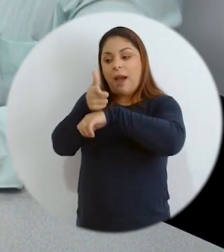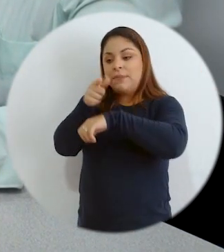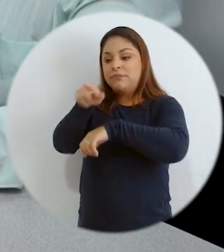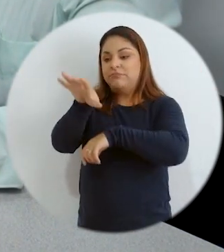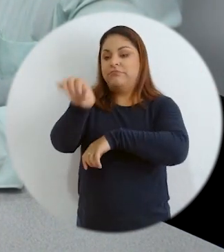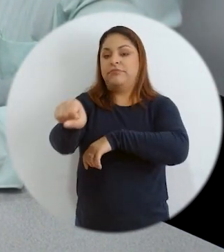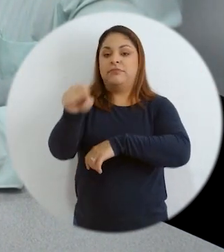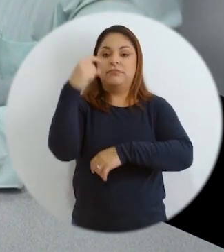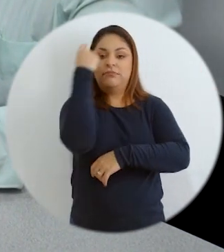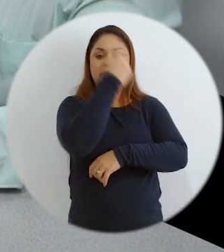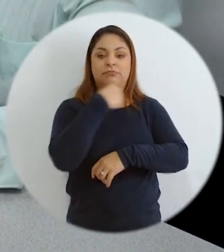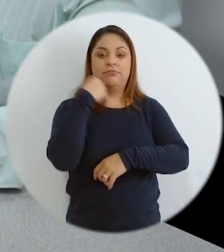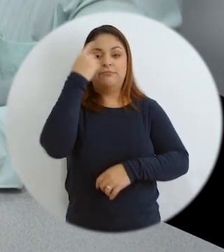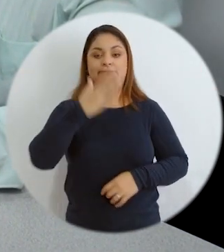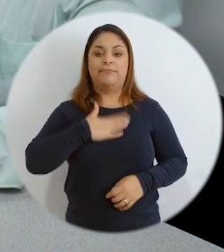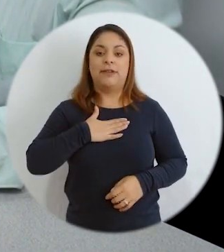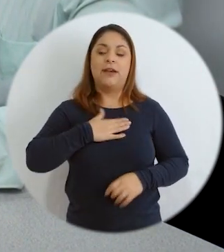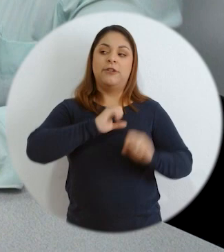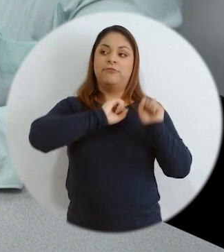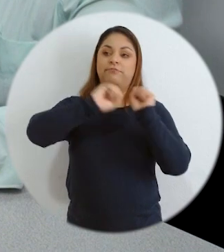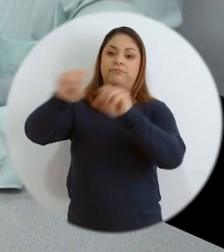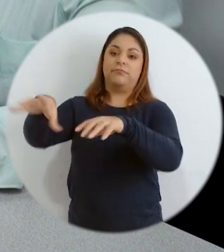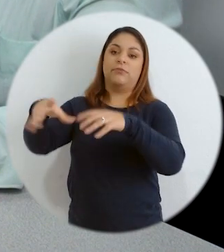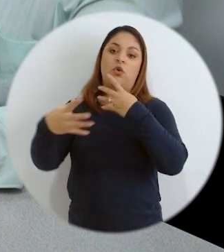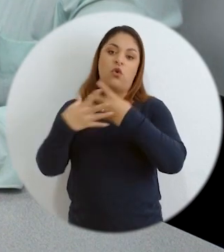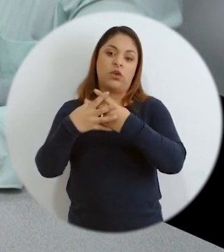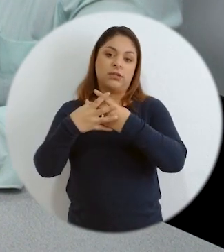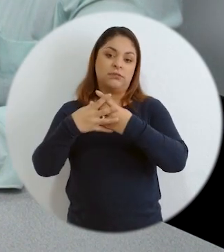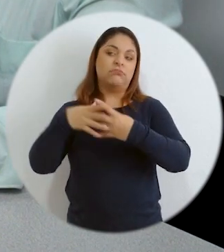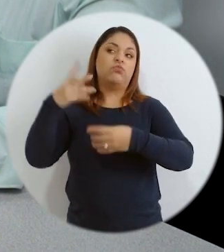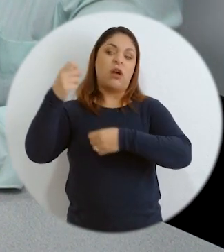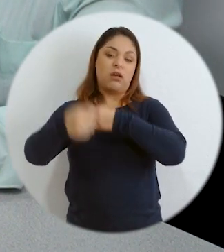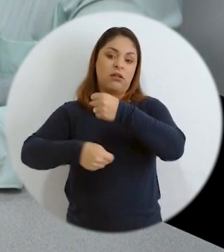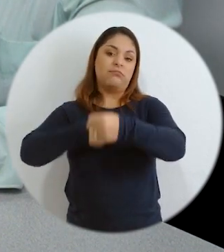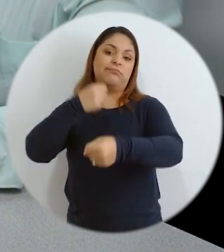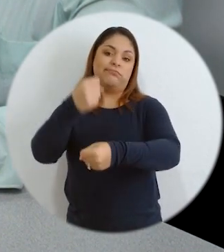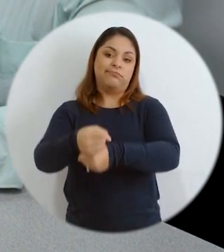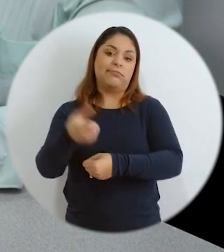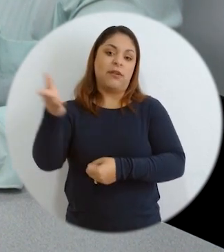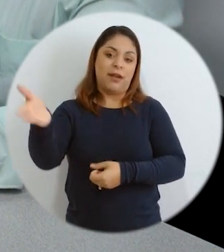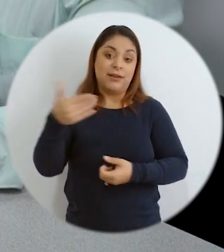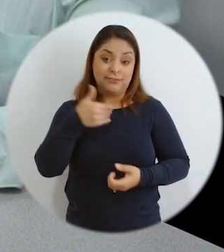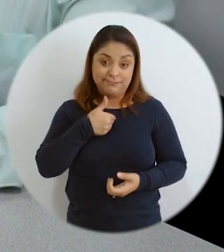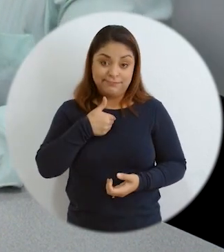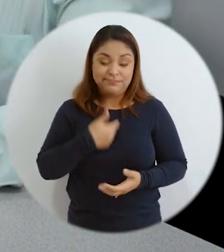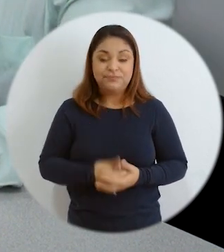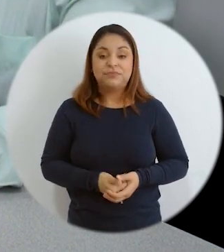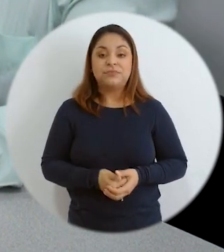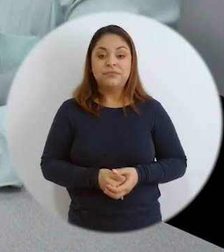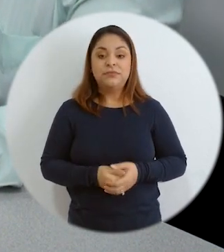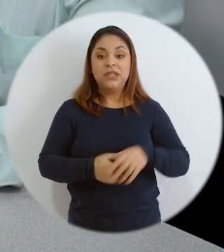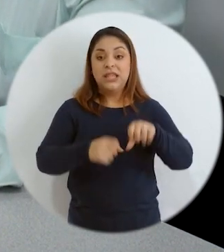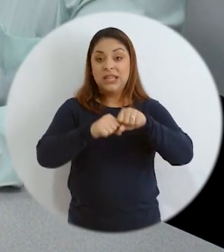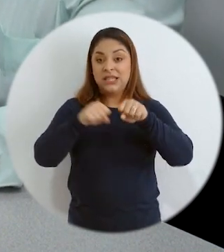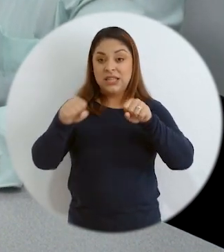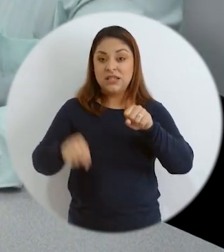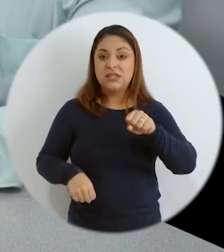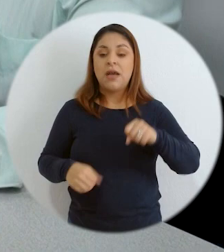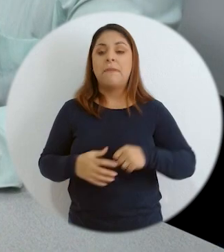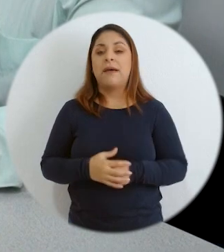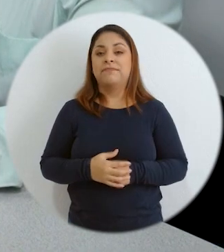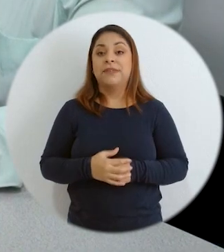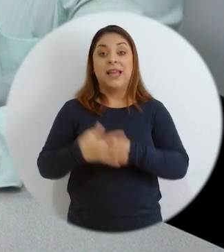y yo salí en las cámaras de video de seguridad y aquí estoy con una condena de varios años. Claro. De cárcel. Y el sistema